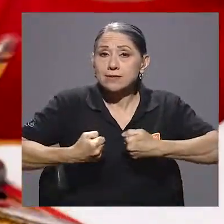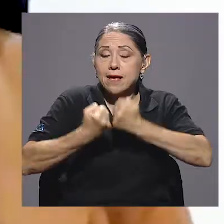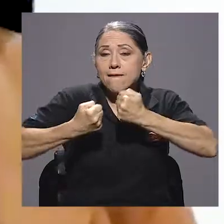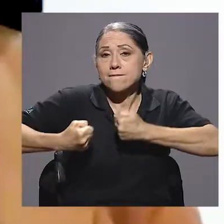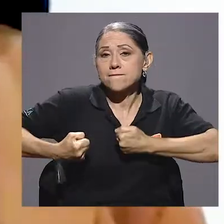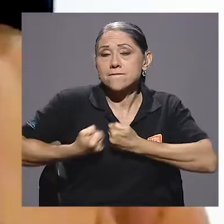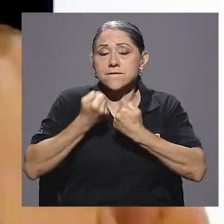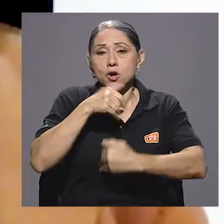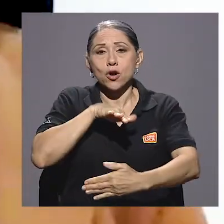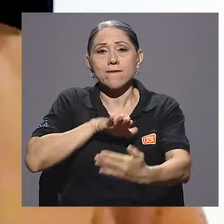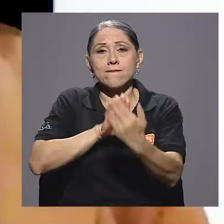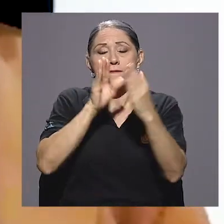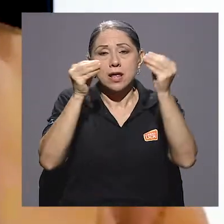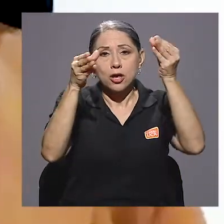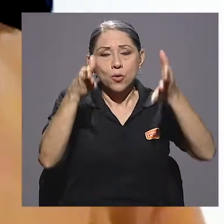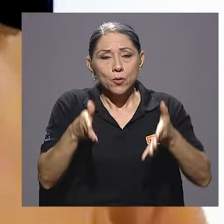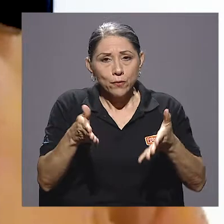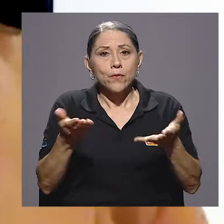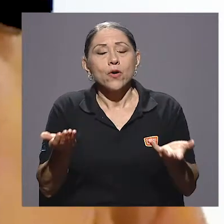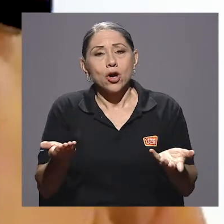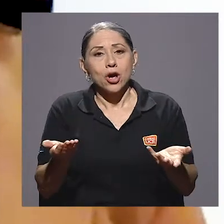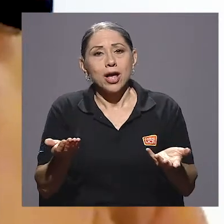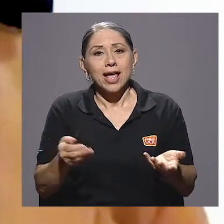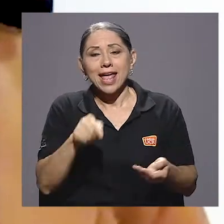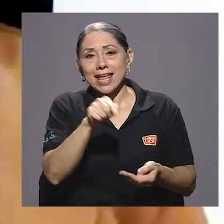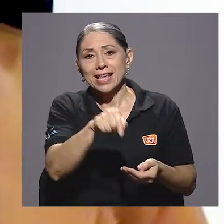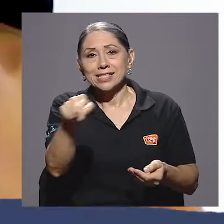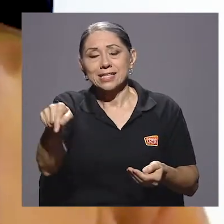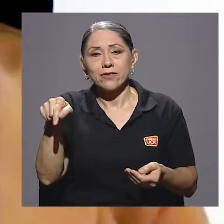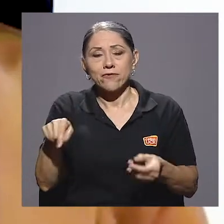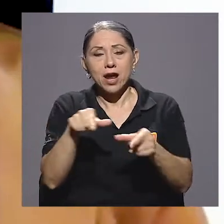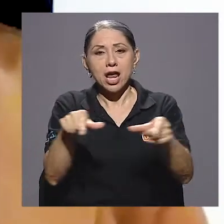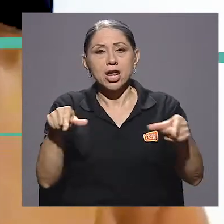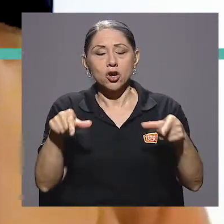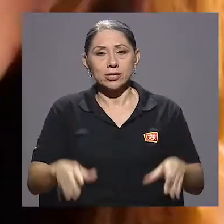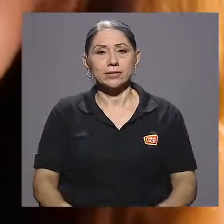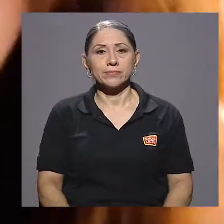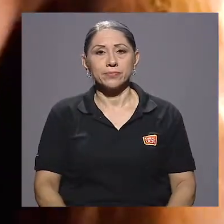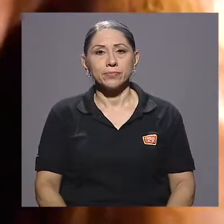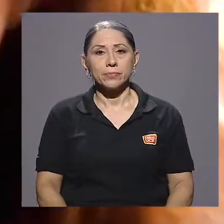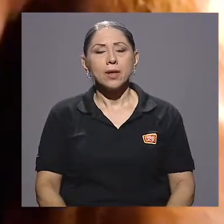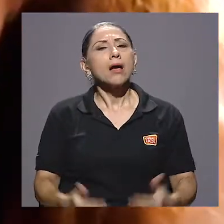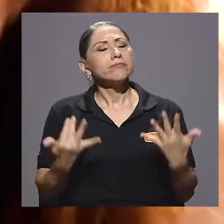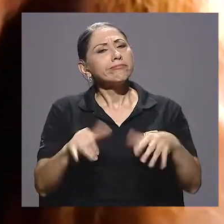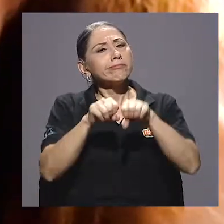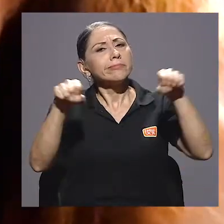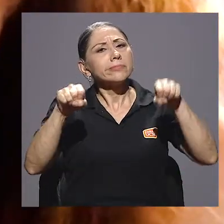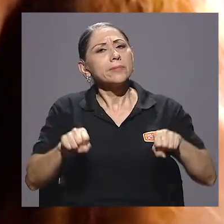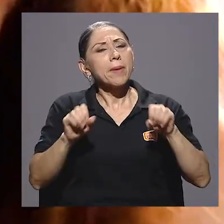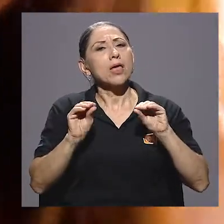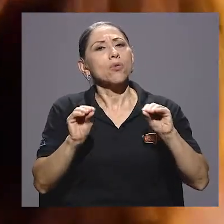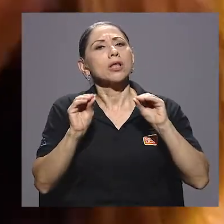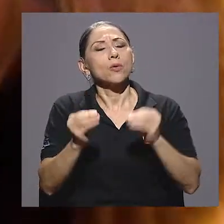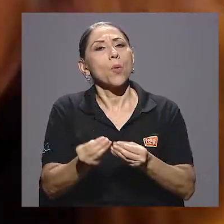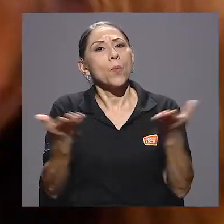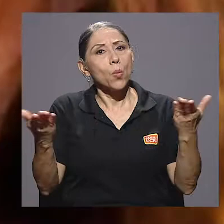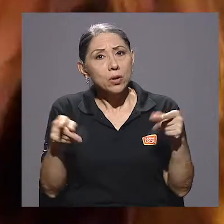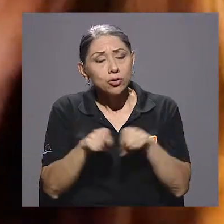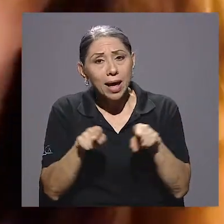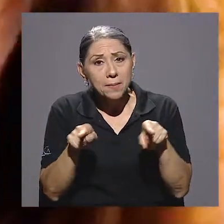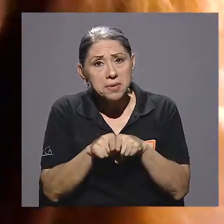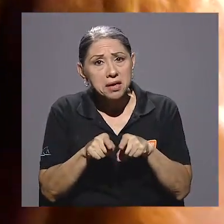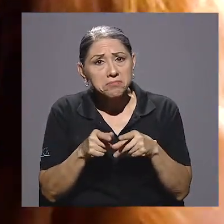enfrentando los profesores y las profesoras en esas regiones. Ahora, el sistema educativo público también